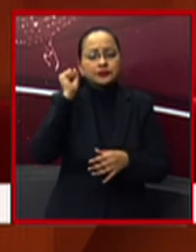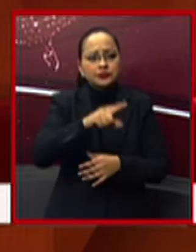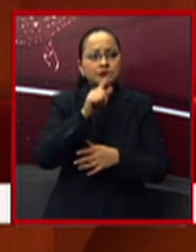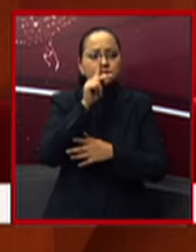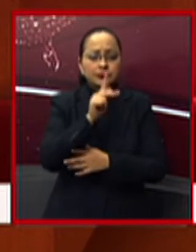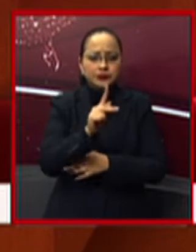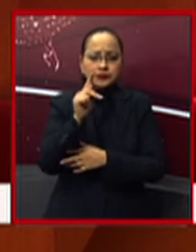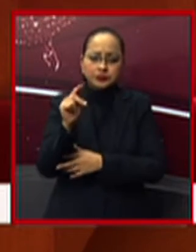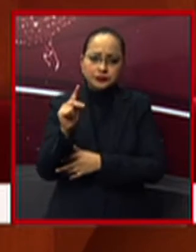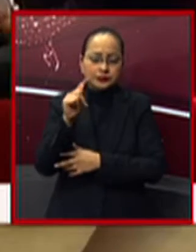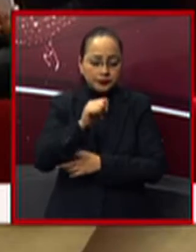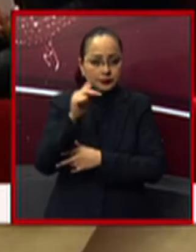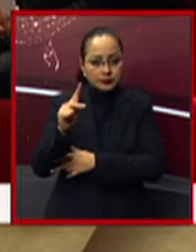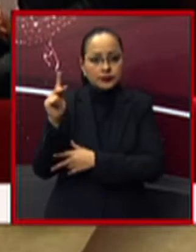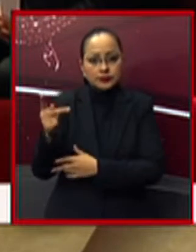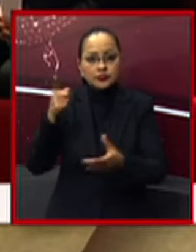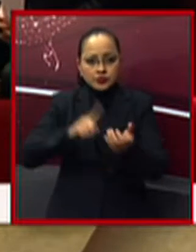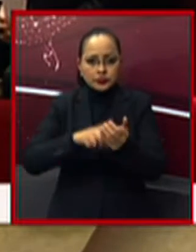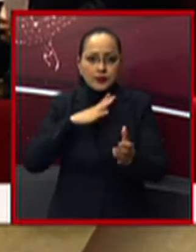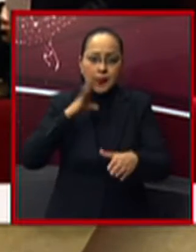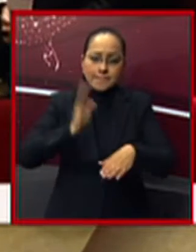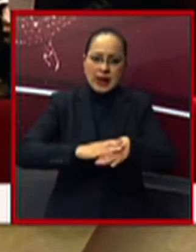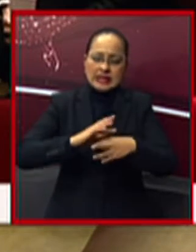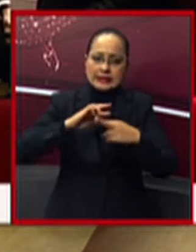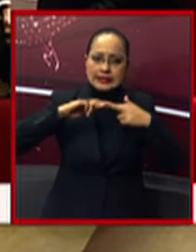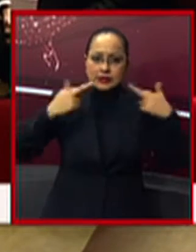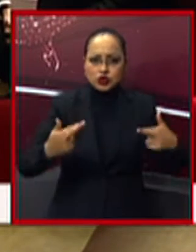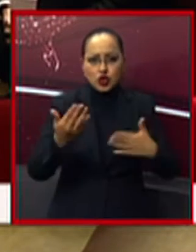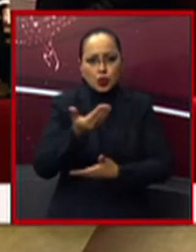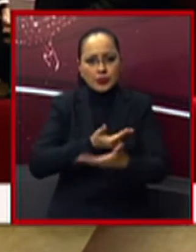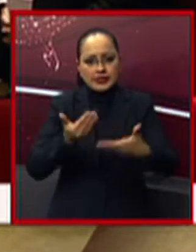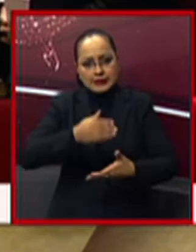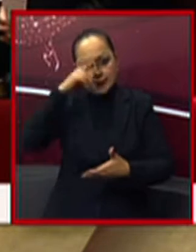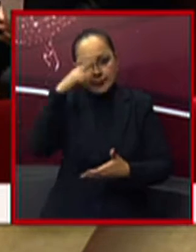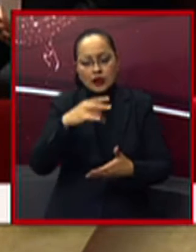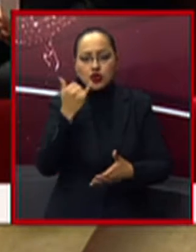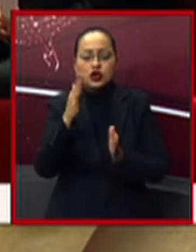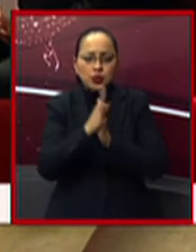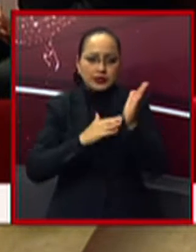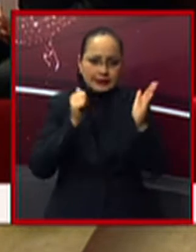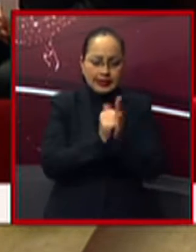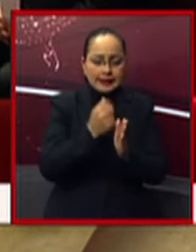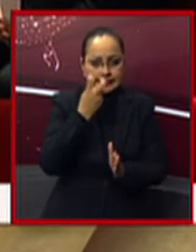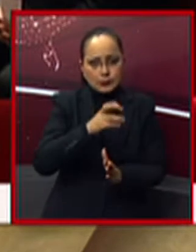transpacífico facilitará el fortalecimiento de la relación comercial entre Nueva Zelanda y México.